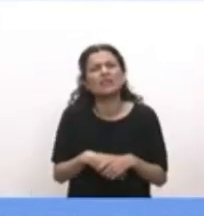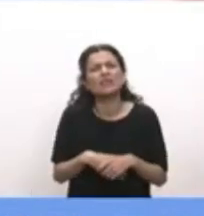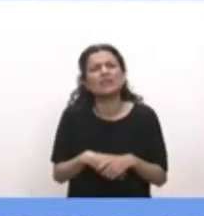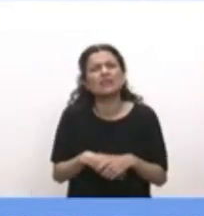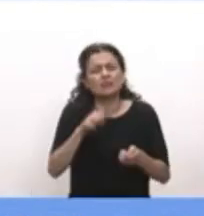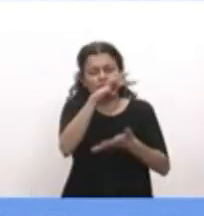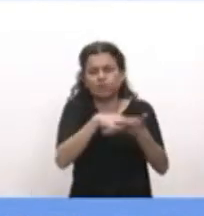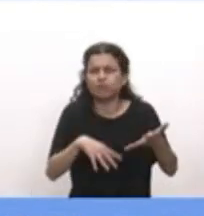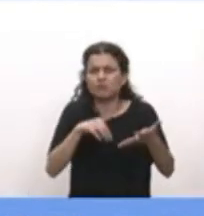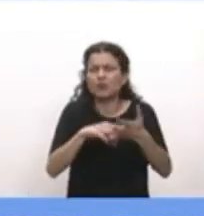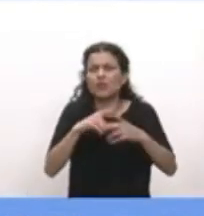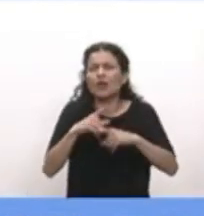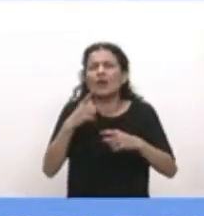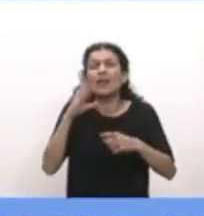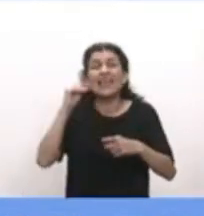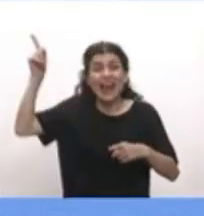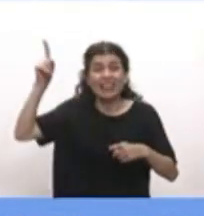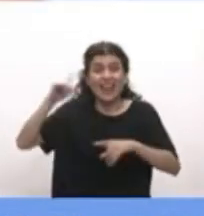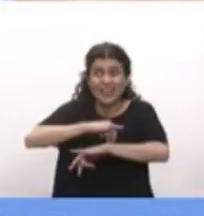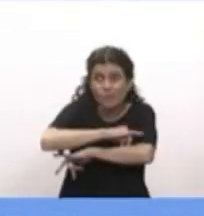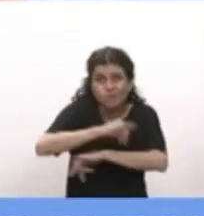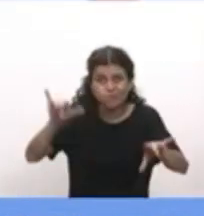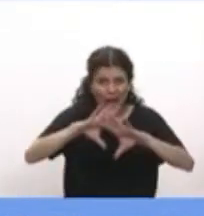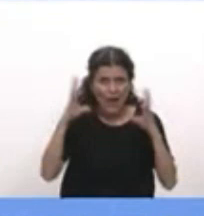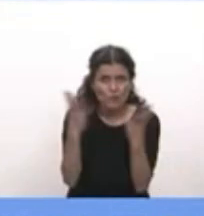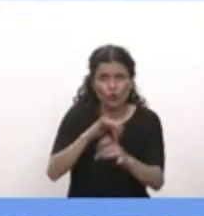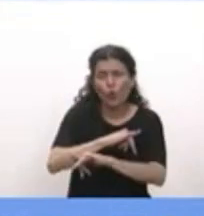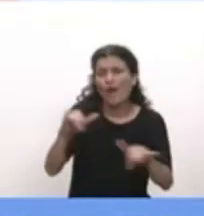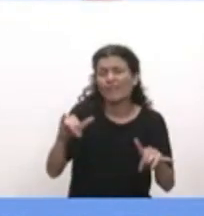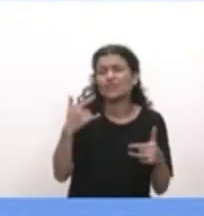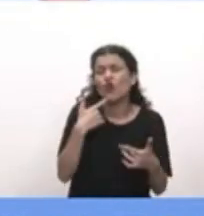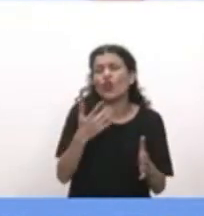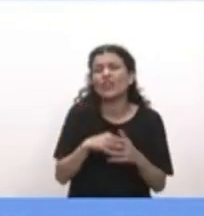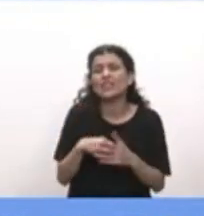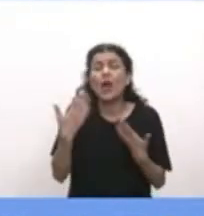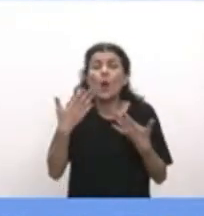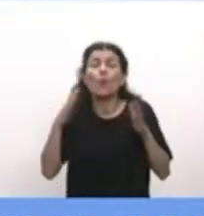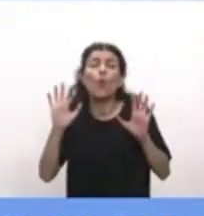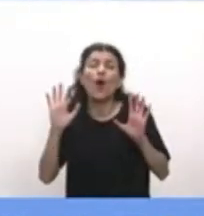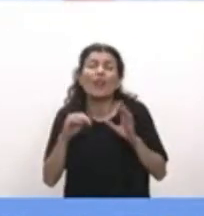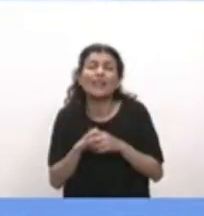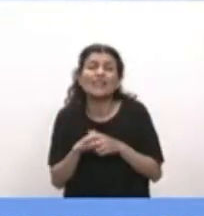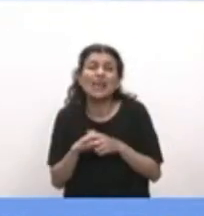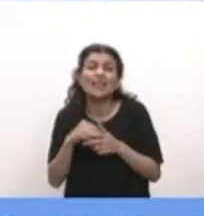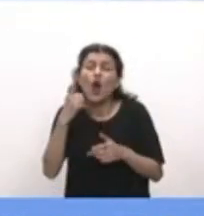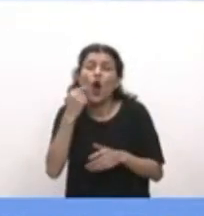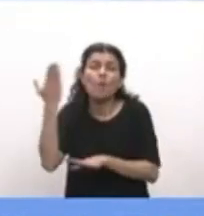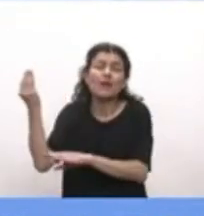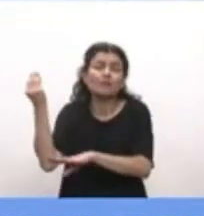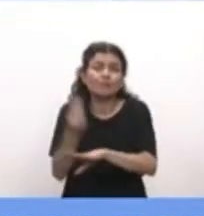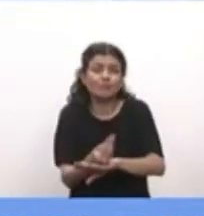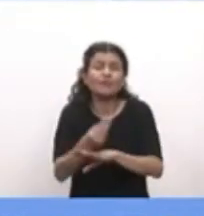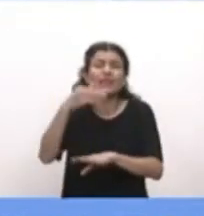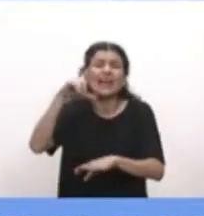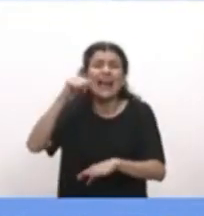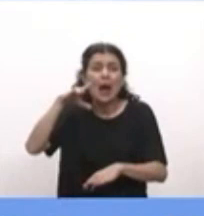comunicado, en este caso del Reino Unido, que podría llegar a las Islas Malvinas David Cameron, con lo que eso